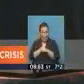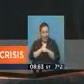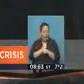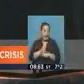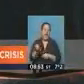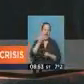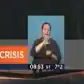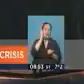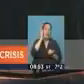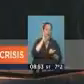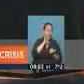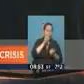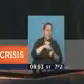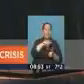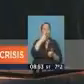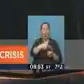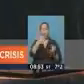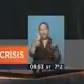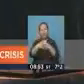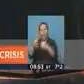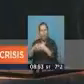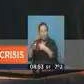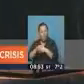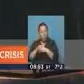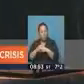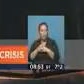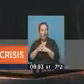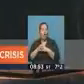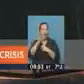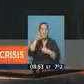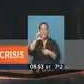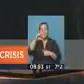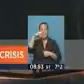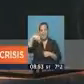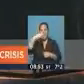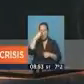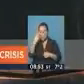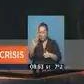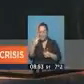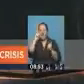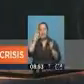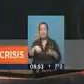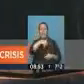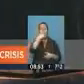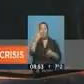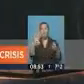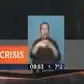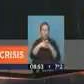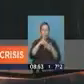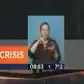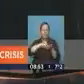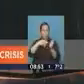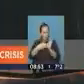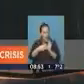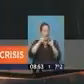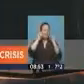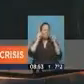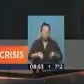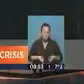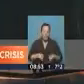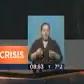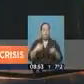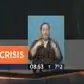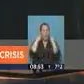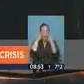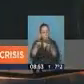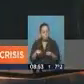de Radio América como de otros grupos, CN23 y otros grupos que se han visto afectados, y también